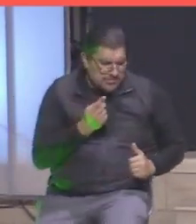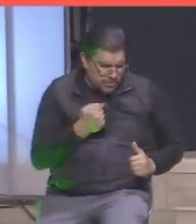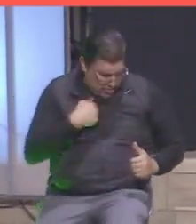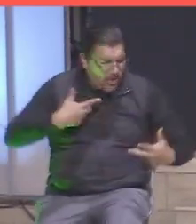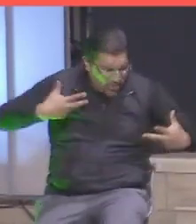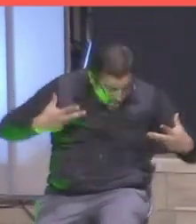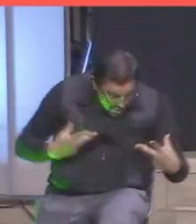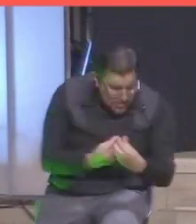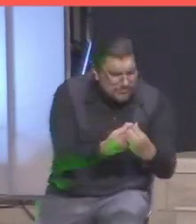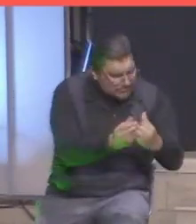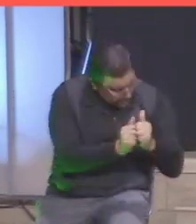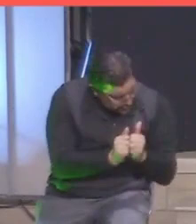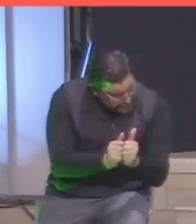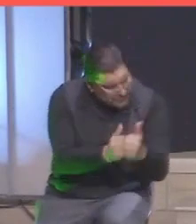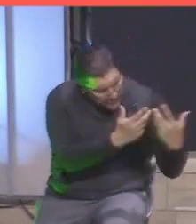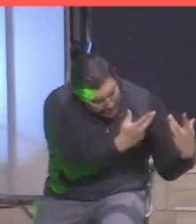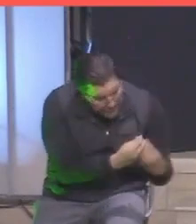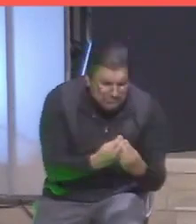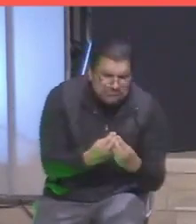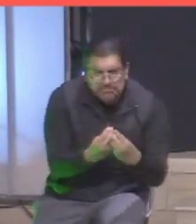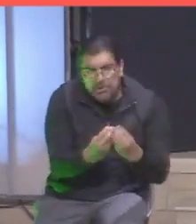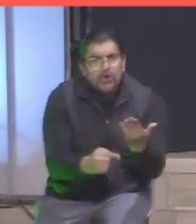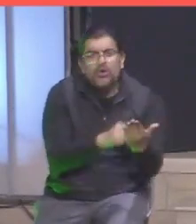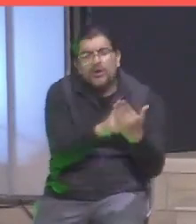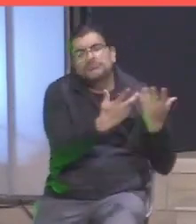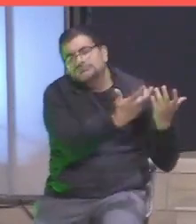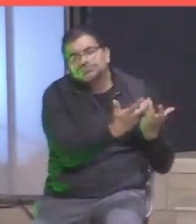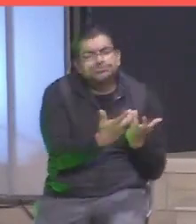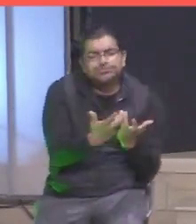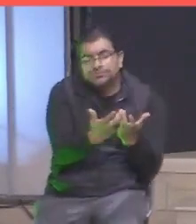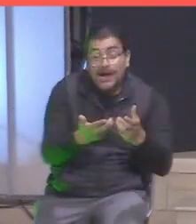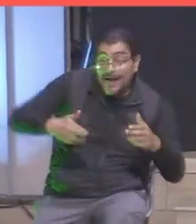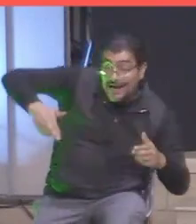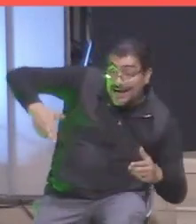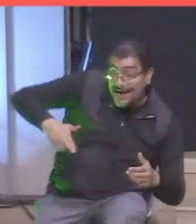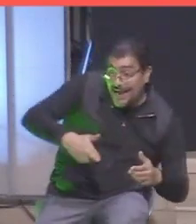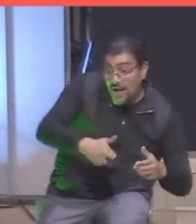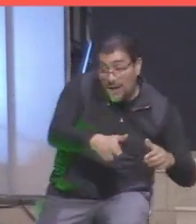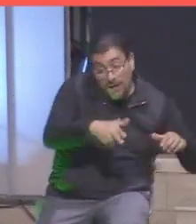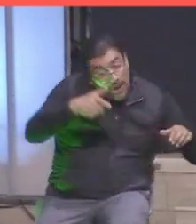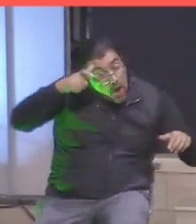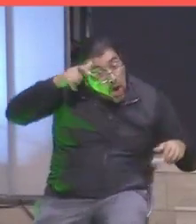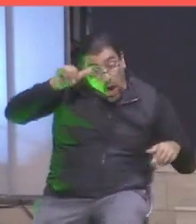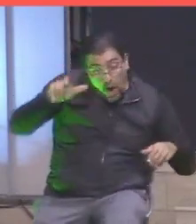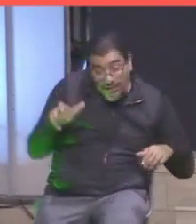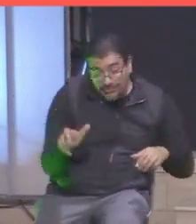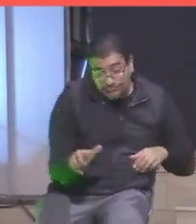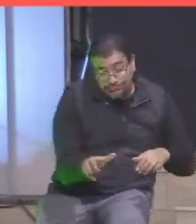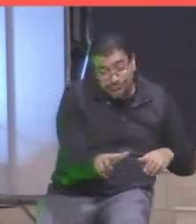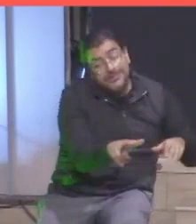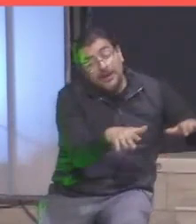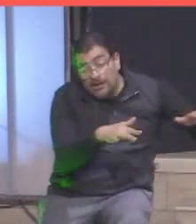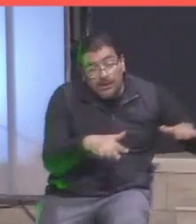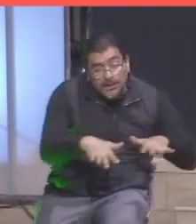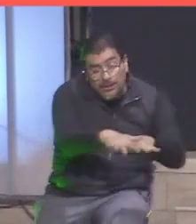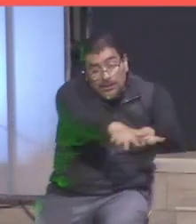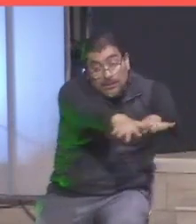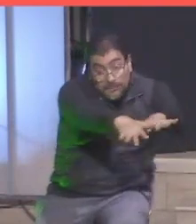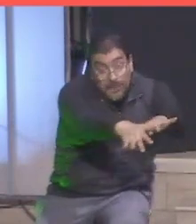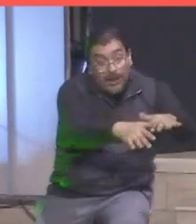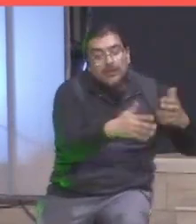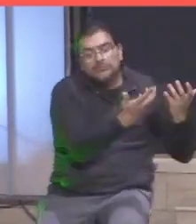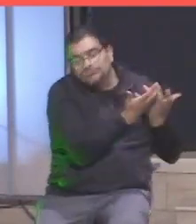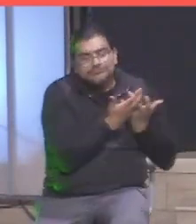Yo iré sigue leme hasta el siete se fue pues con ellos y cuando llegaron al